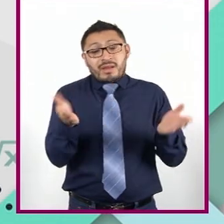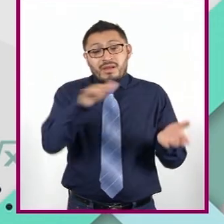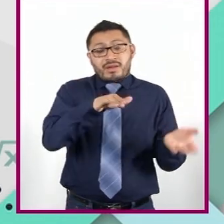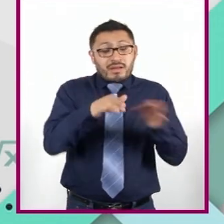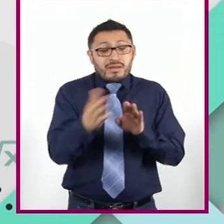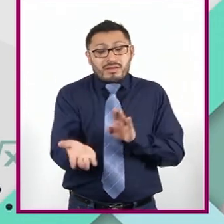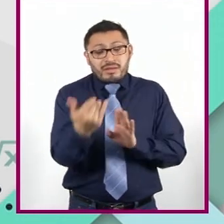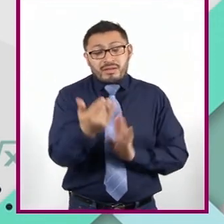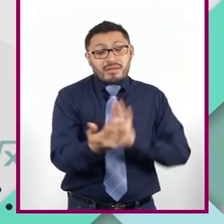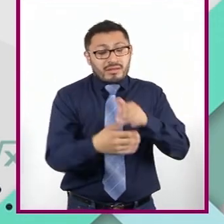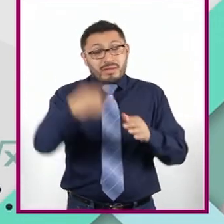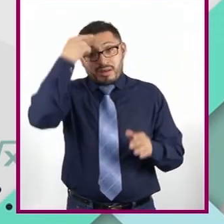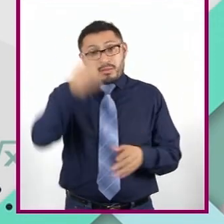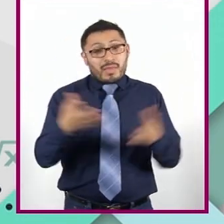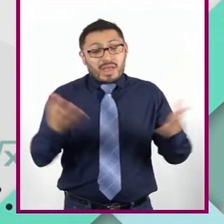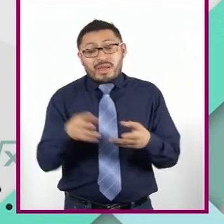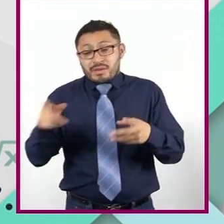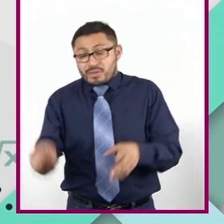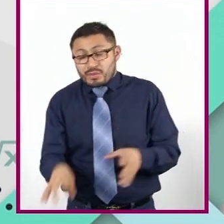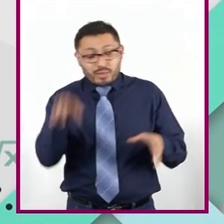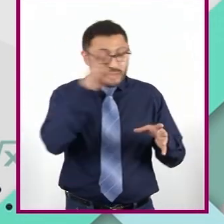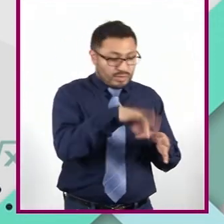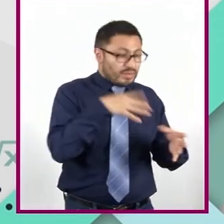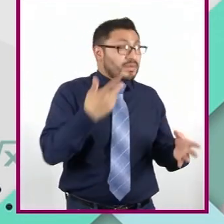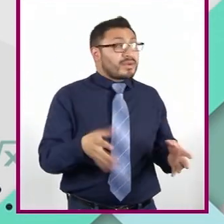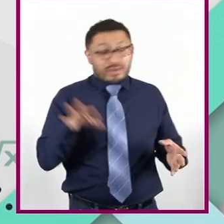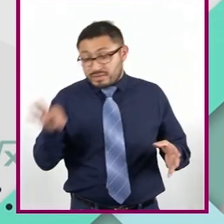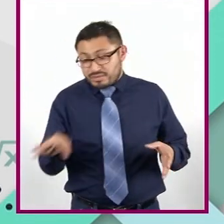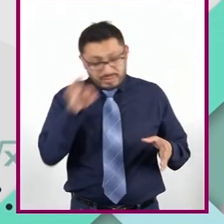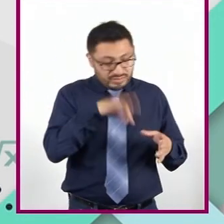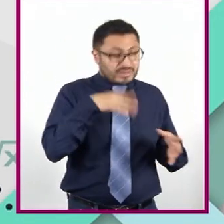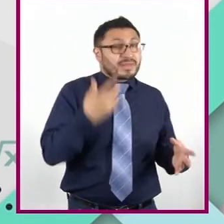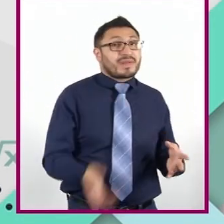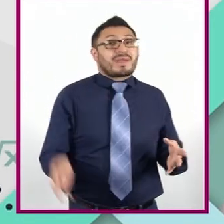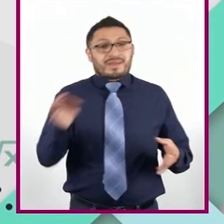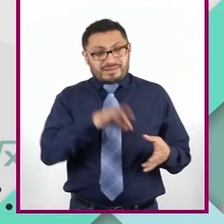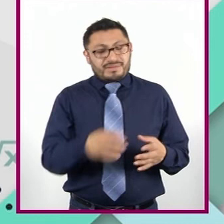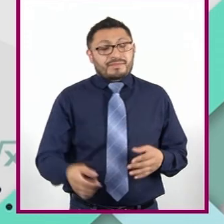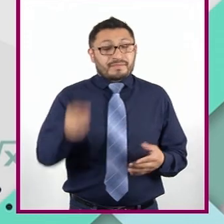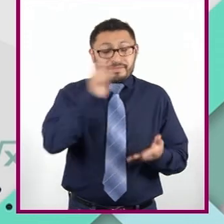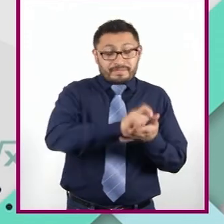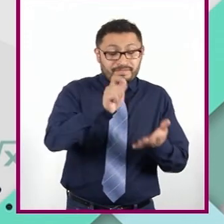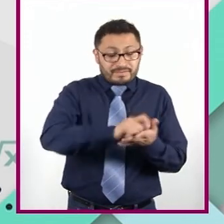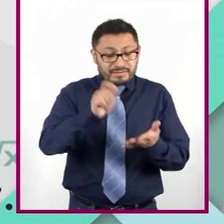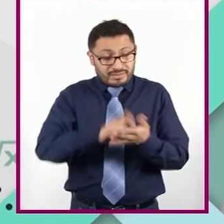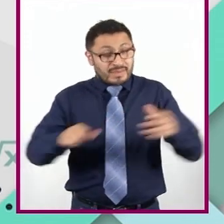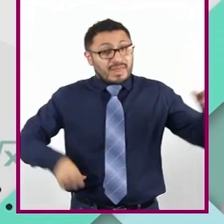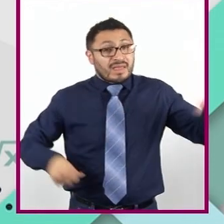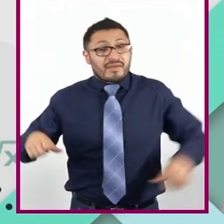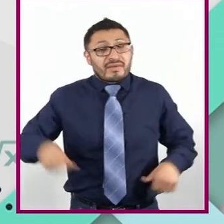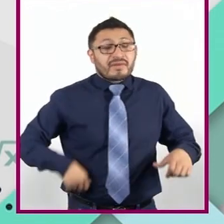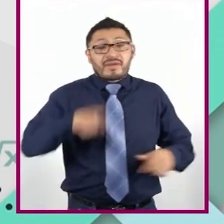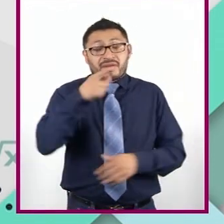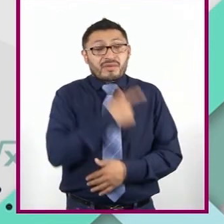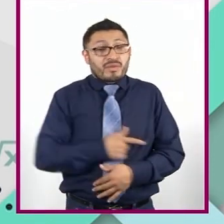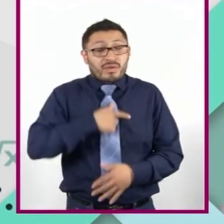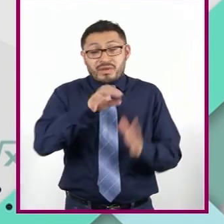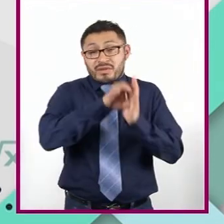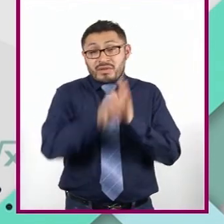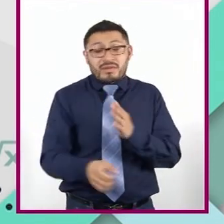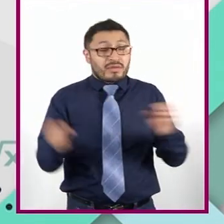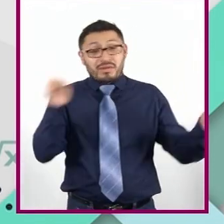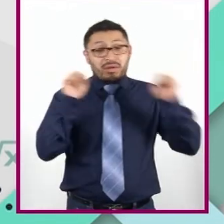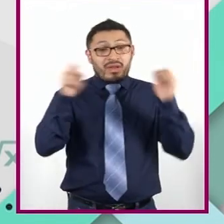para realizar extracciones. En cada papelito anoten una actividad que les guste, por ejemplo, correr,